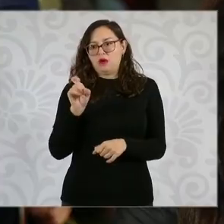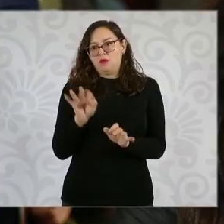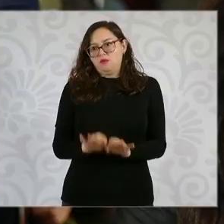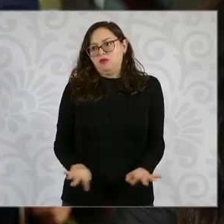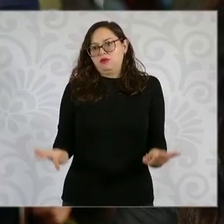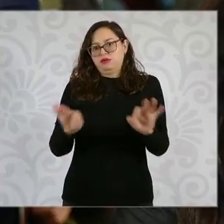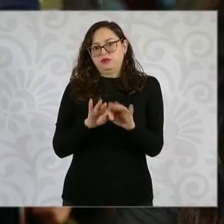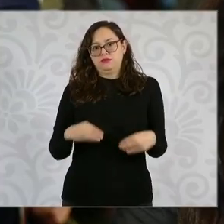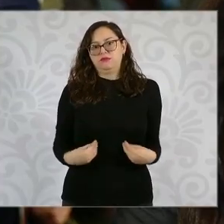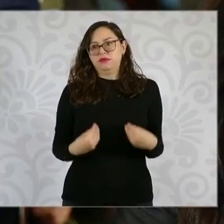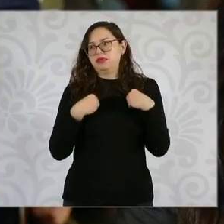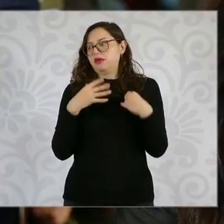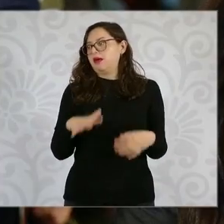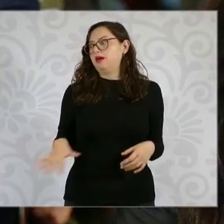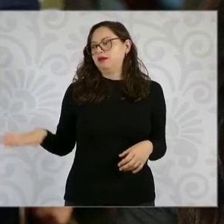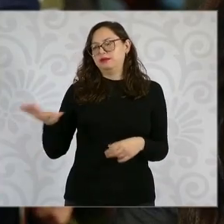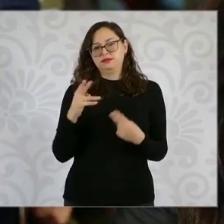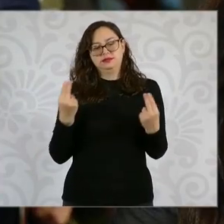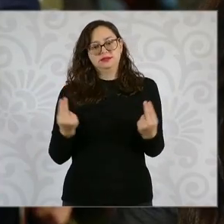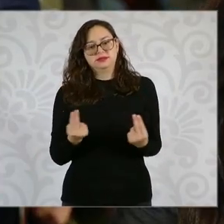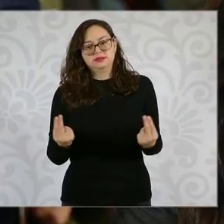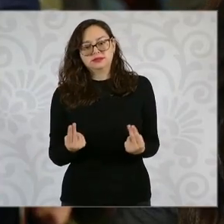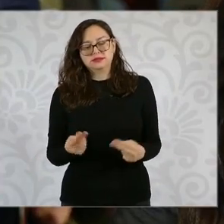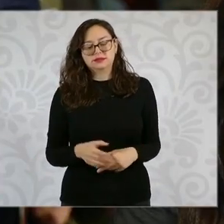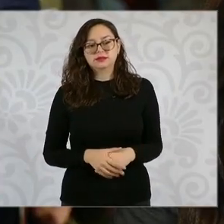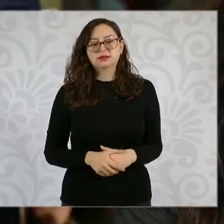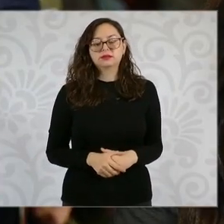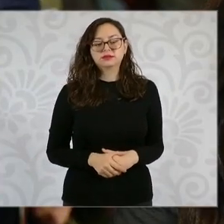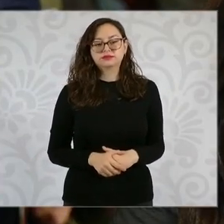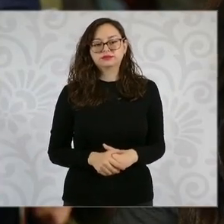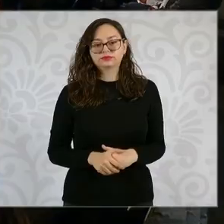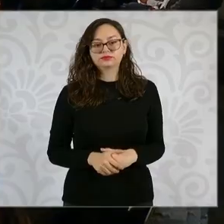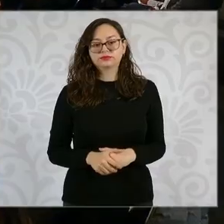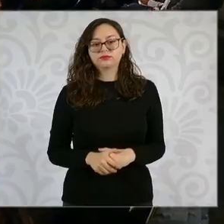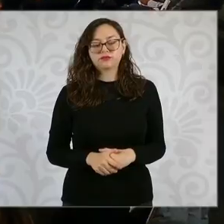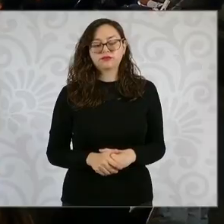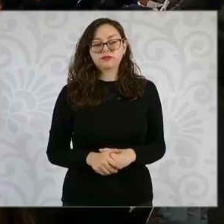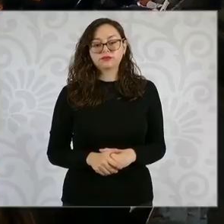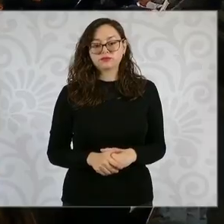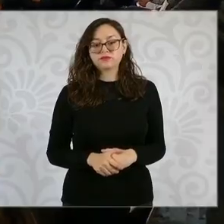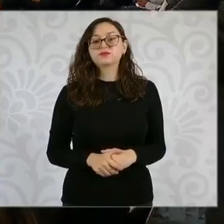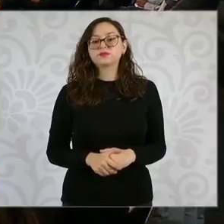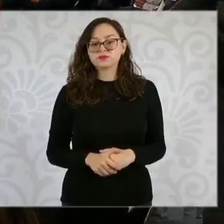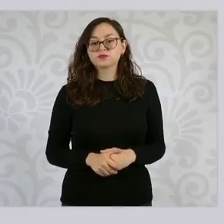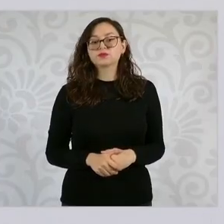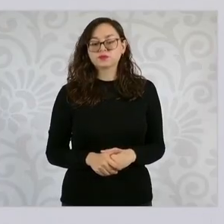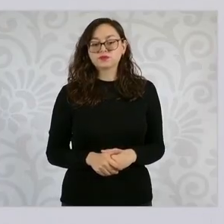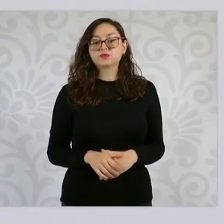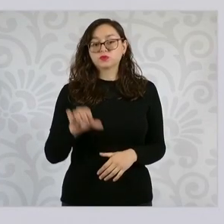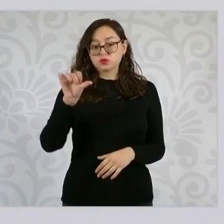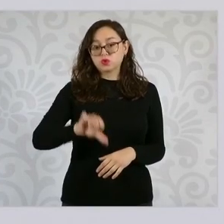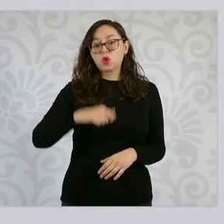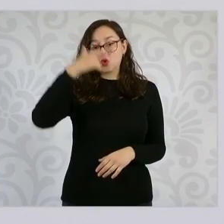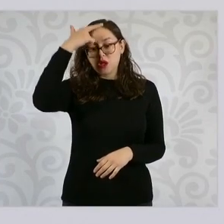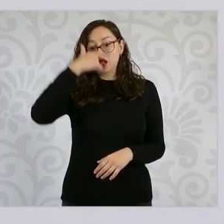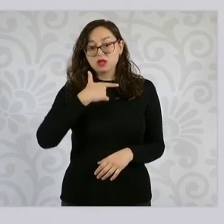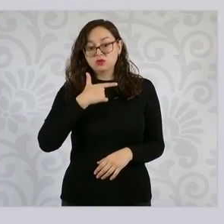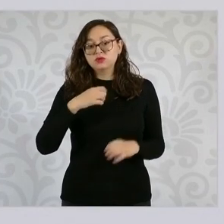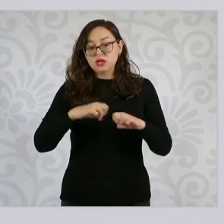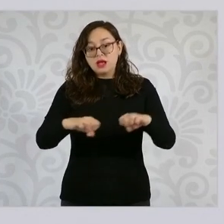vital para el funcionamiento de las actividades en la población afectada. Sí. Hoy en la noche tenemos reunión